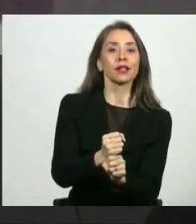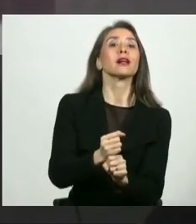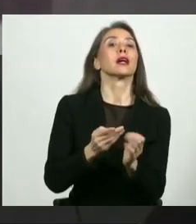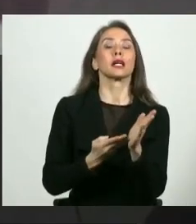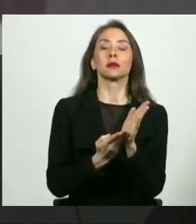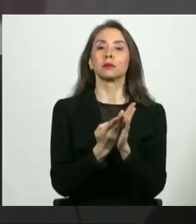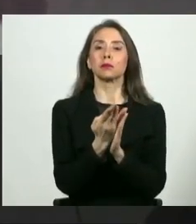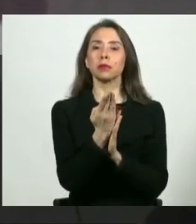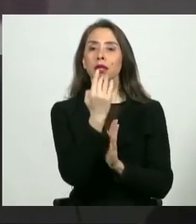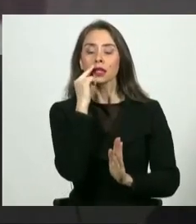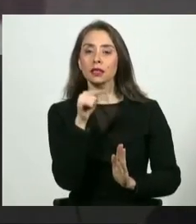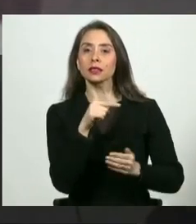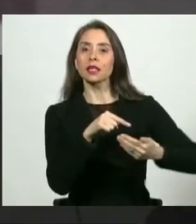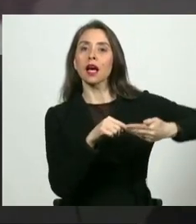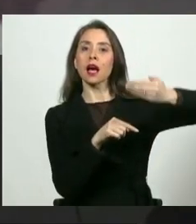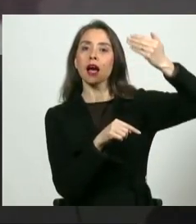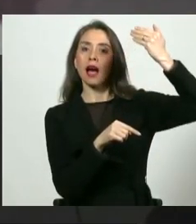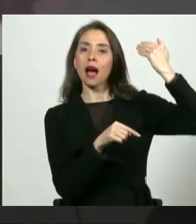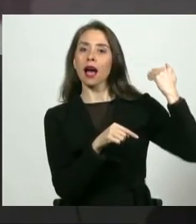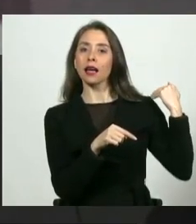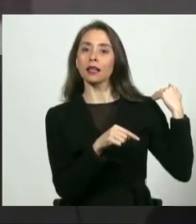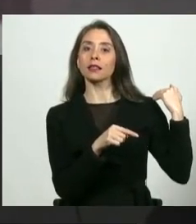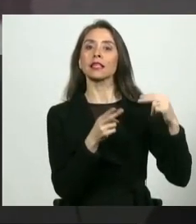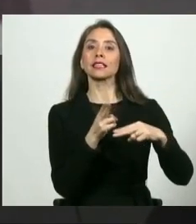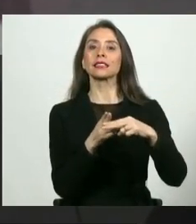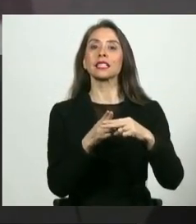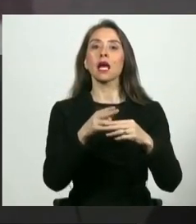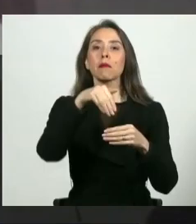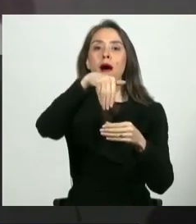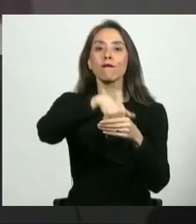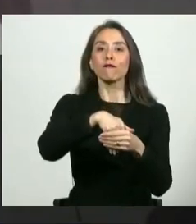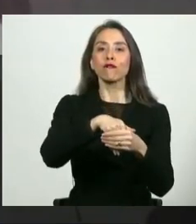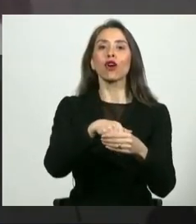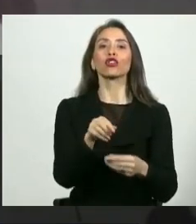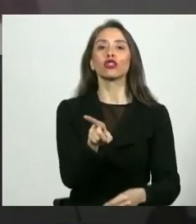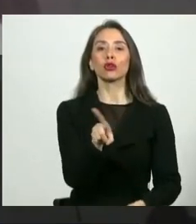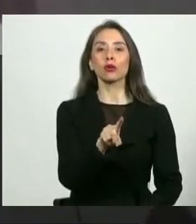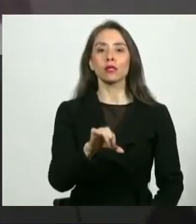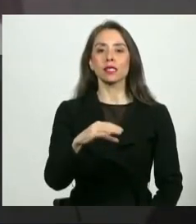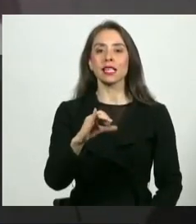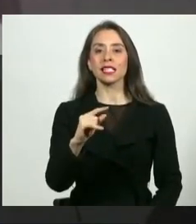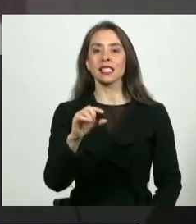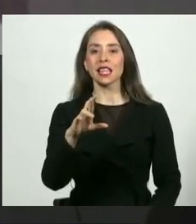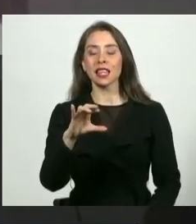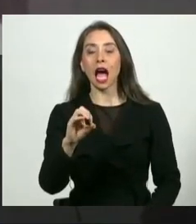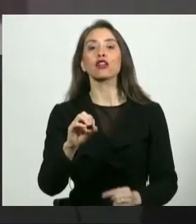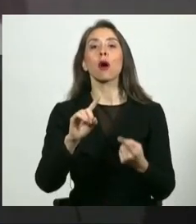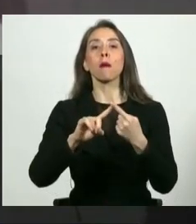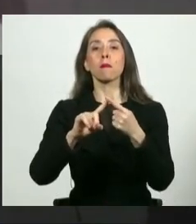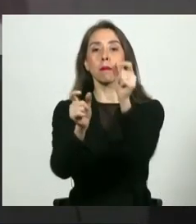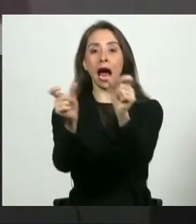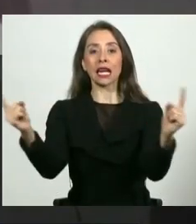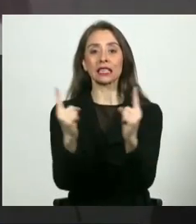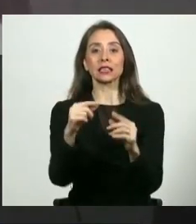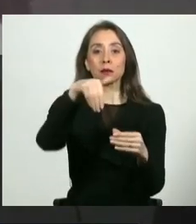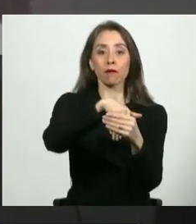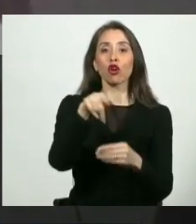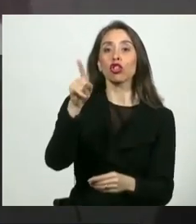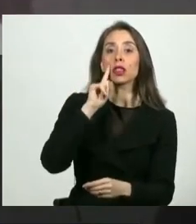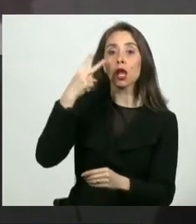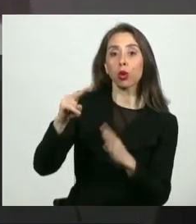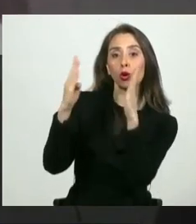una expresión tal vez en esa época que en Chile bastaba lo que se llamaba el voto censitario. Participaban de los procesos electorales aquellos que tenían bienes